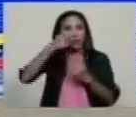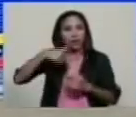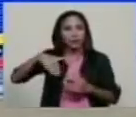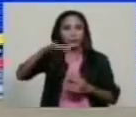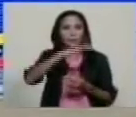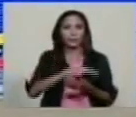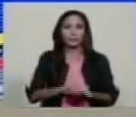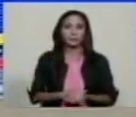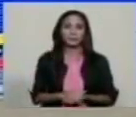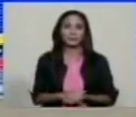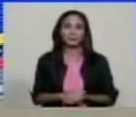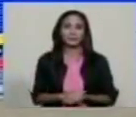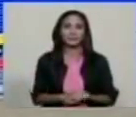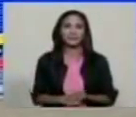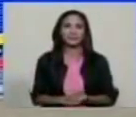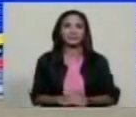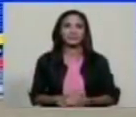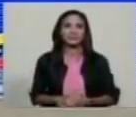Venezuela.